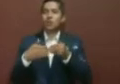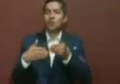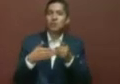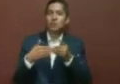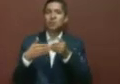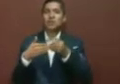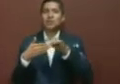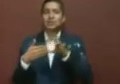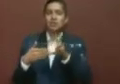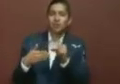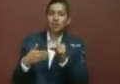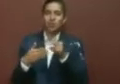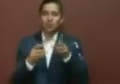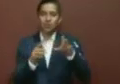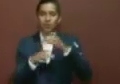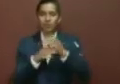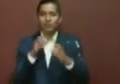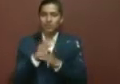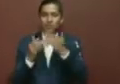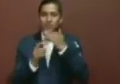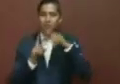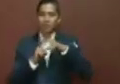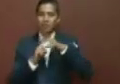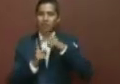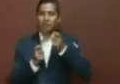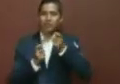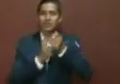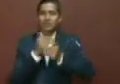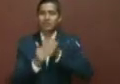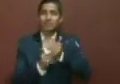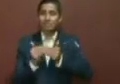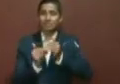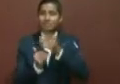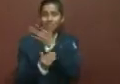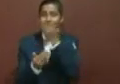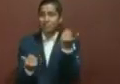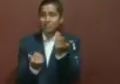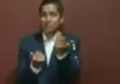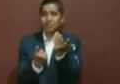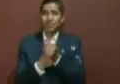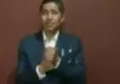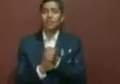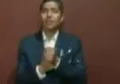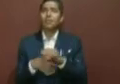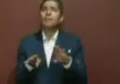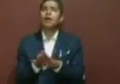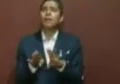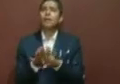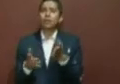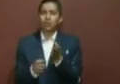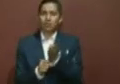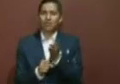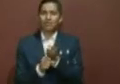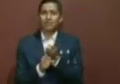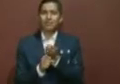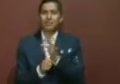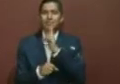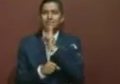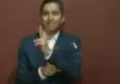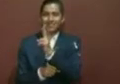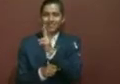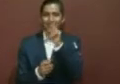el ritmo y las cosas. Si partimos de cómo quedamos después del resultado del